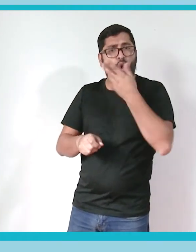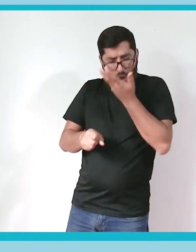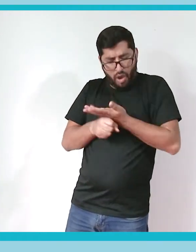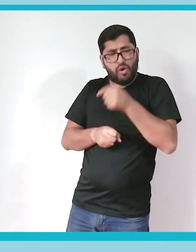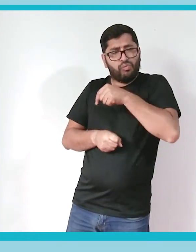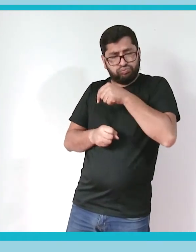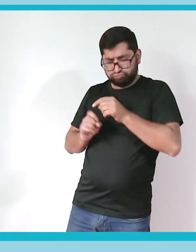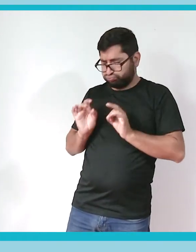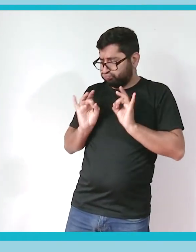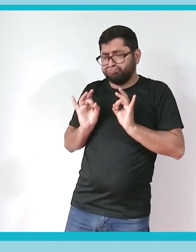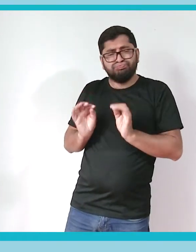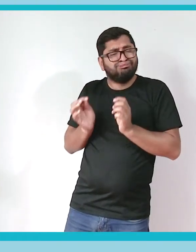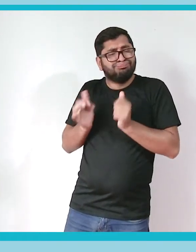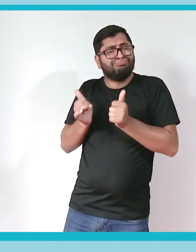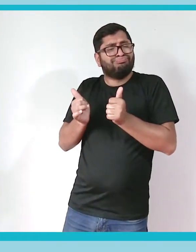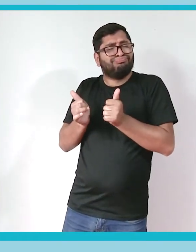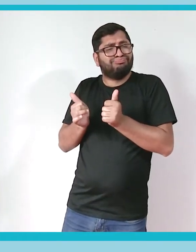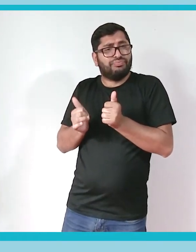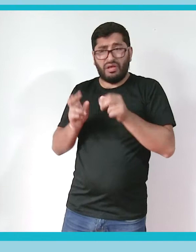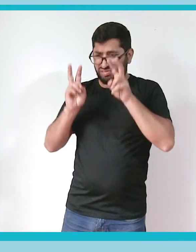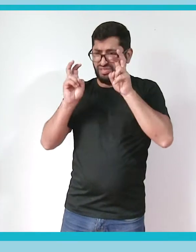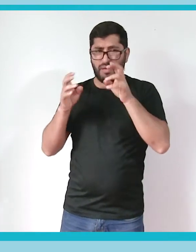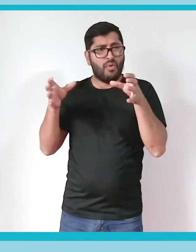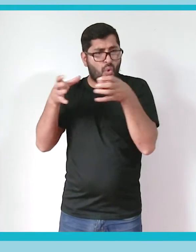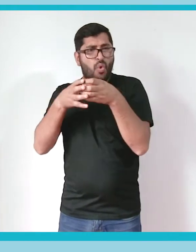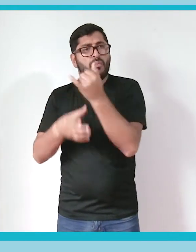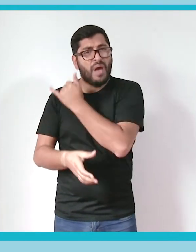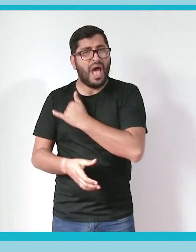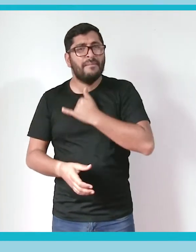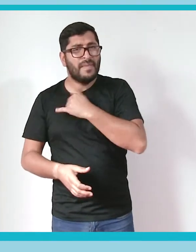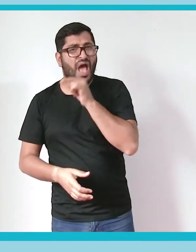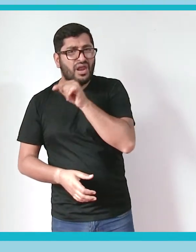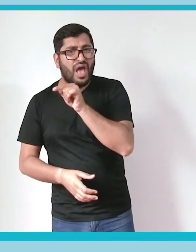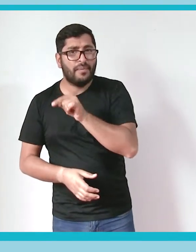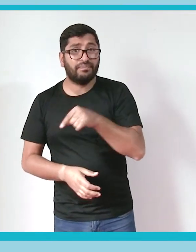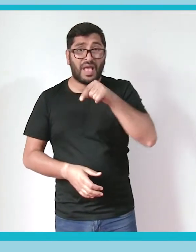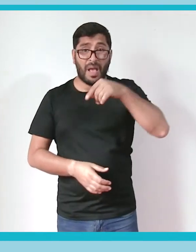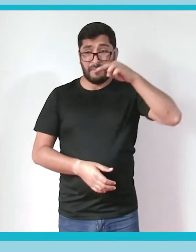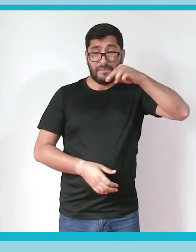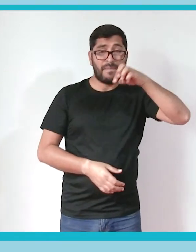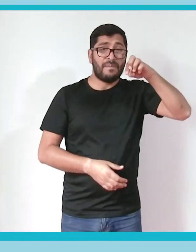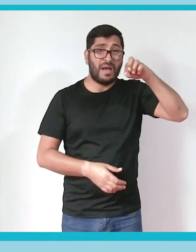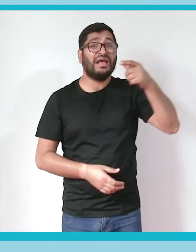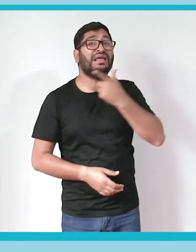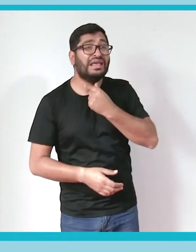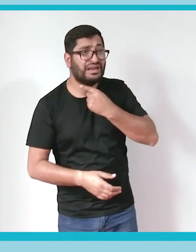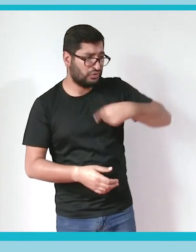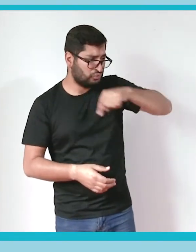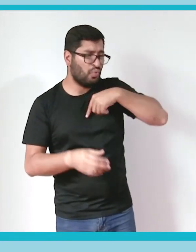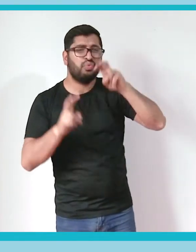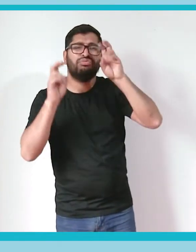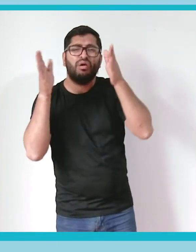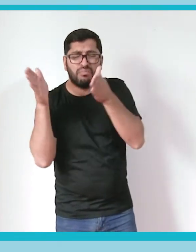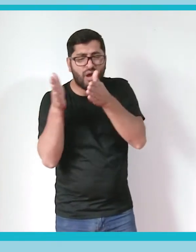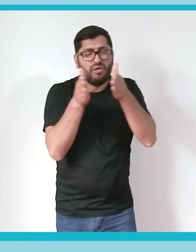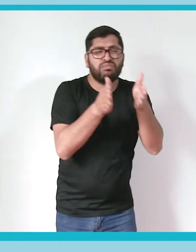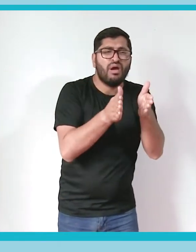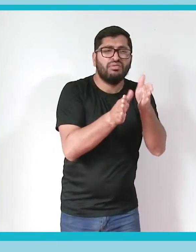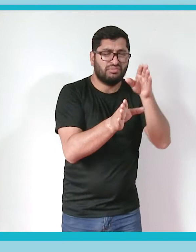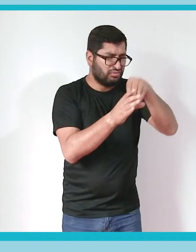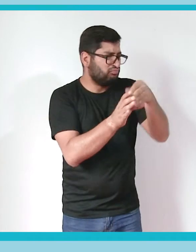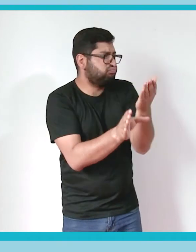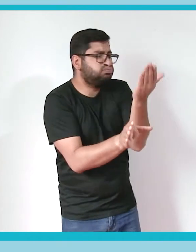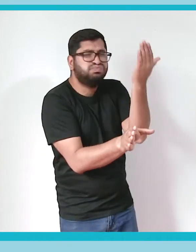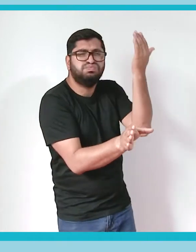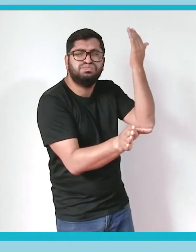cualidades y talentos de la nación aymara. Entonces mis abuelos querían eso. En cambio, mi padre quería, por un lado,